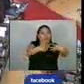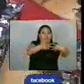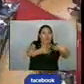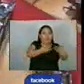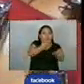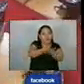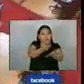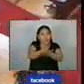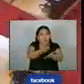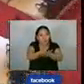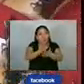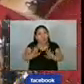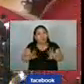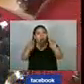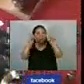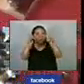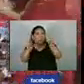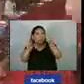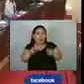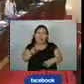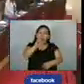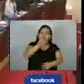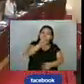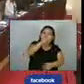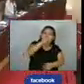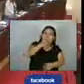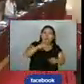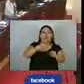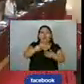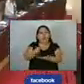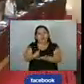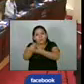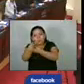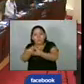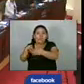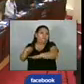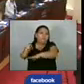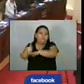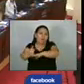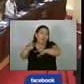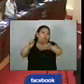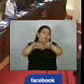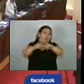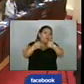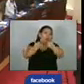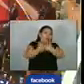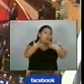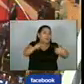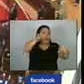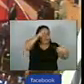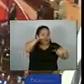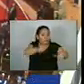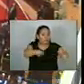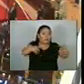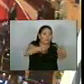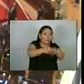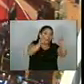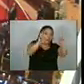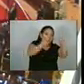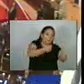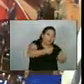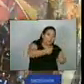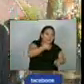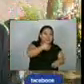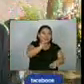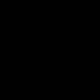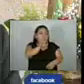reguladora de tarifas por servicios que prestan el registro de asociaciones y fundaciones sin fines de lucro aprobada por la comisión económica